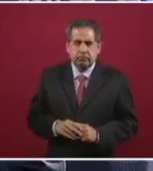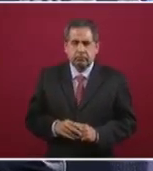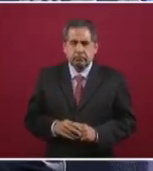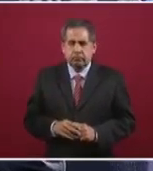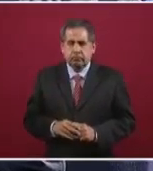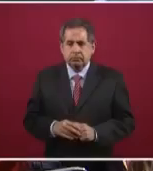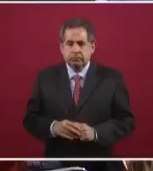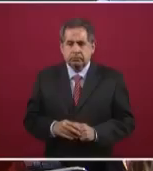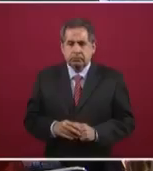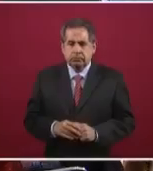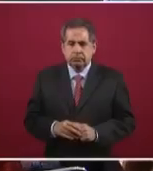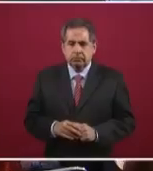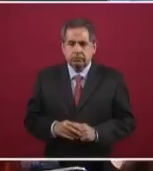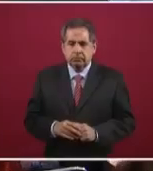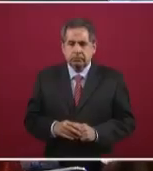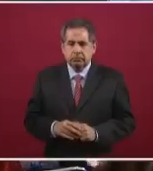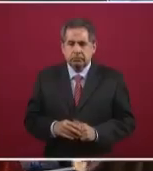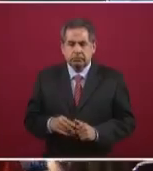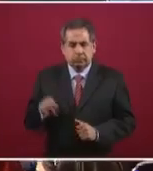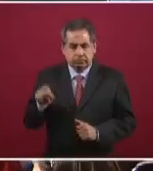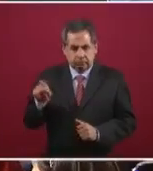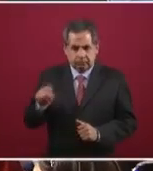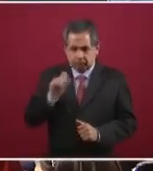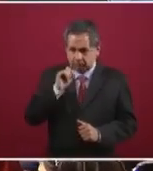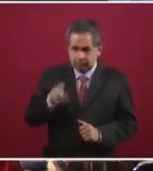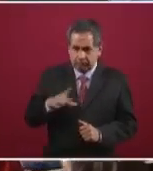Baje. Aquí está.